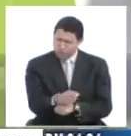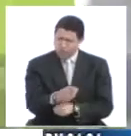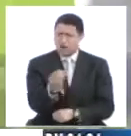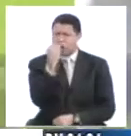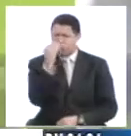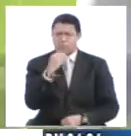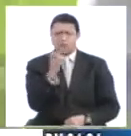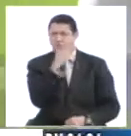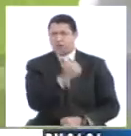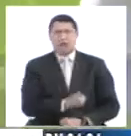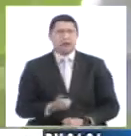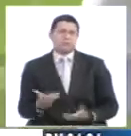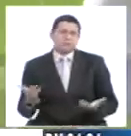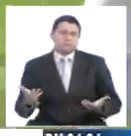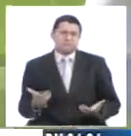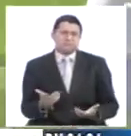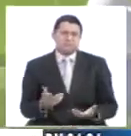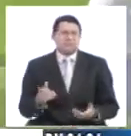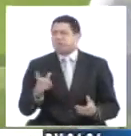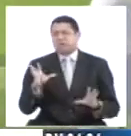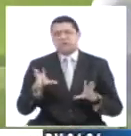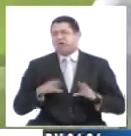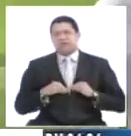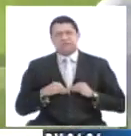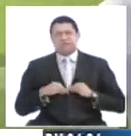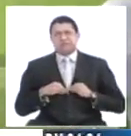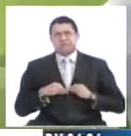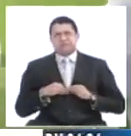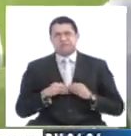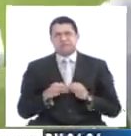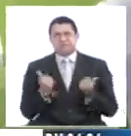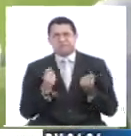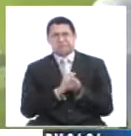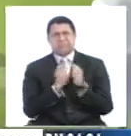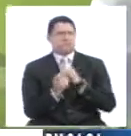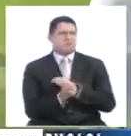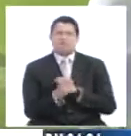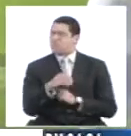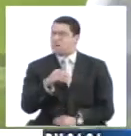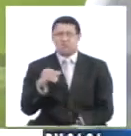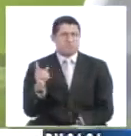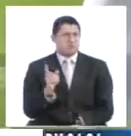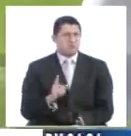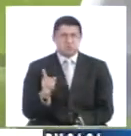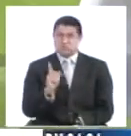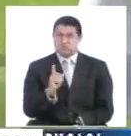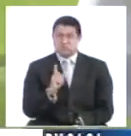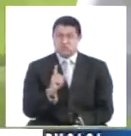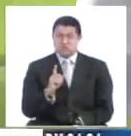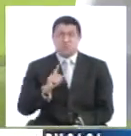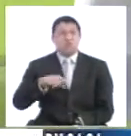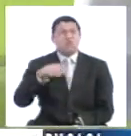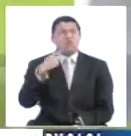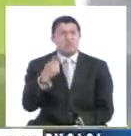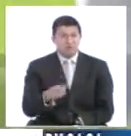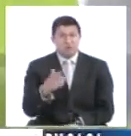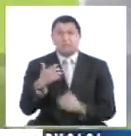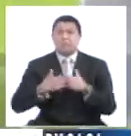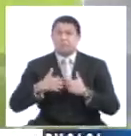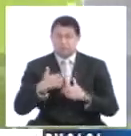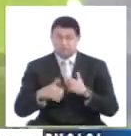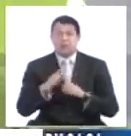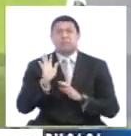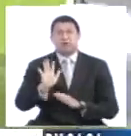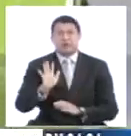consumir alimento el organismo no cataliza lo que come si no lo destruye no transforma en glucosa a no transformarlo en glucosa vamos caer en esa